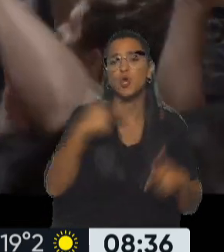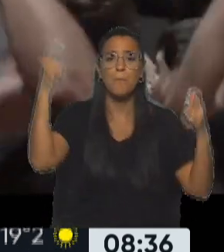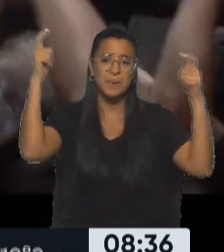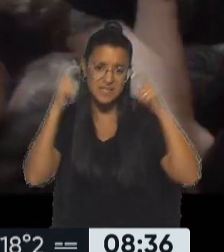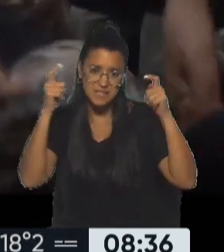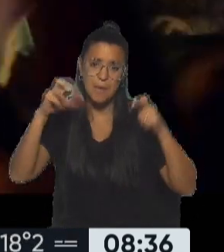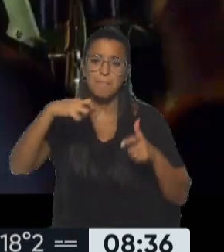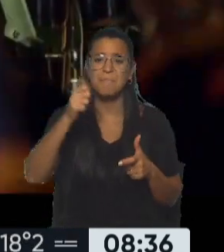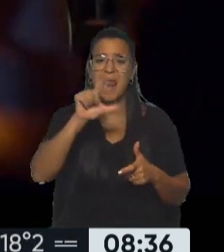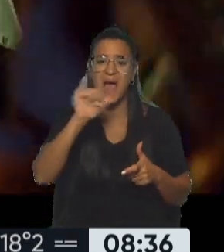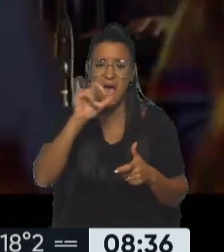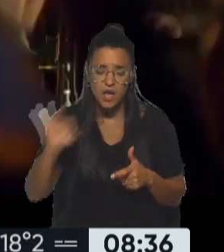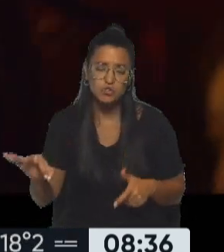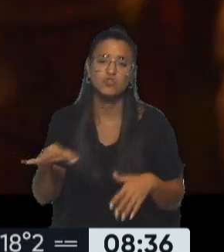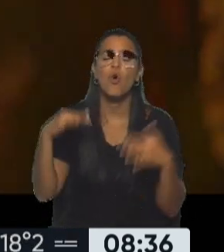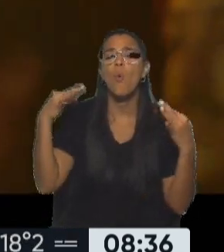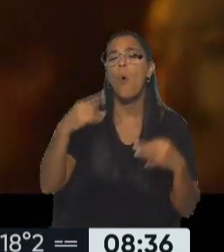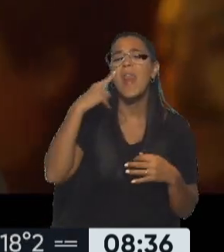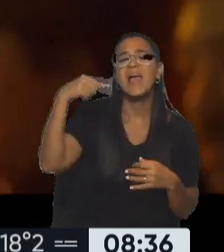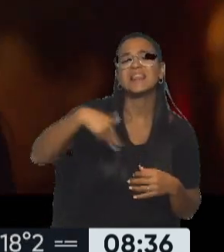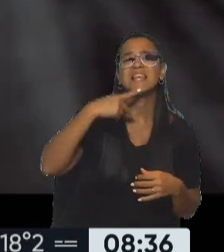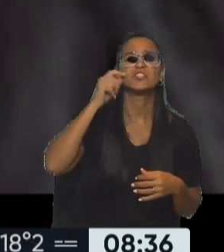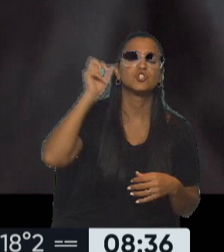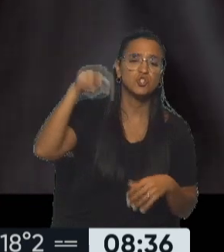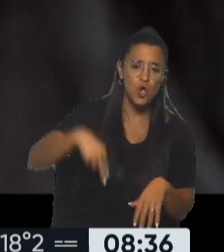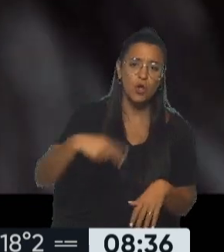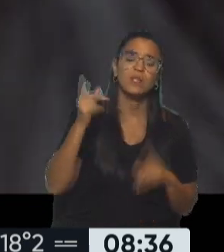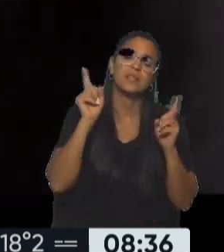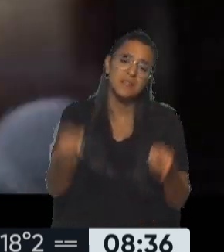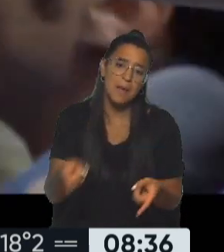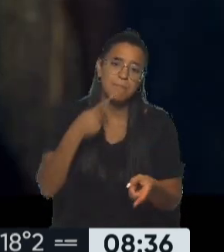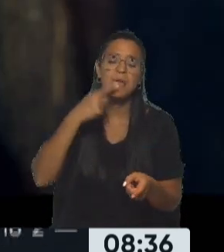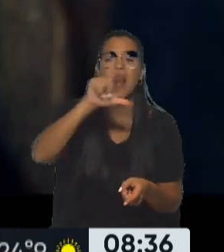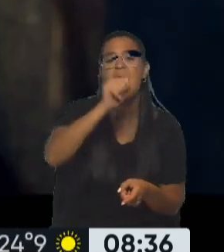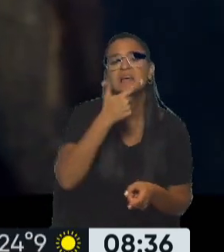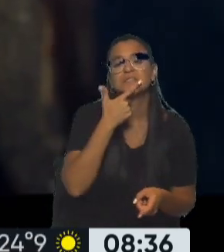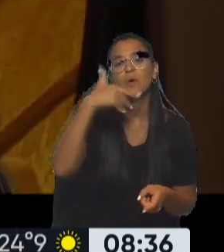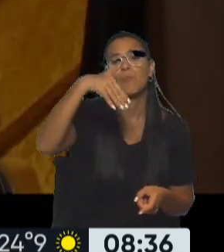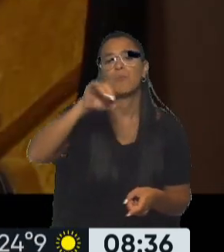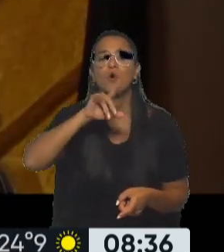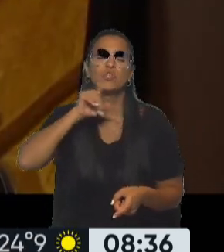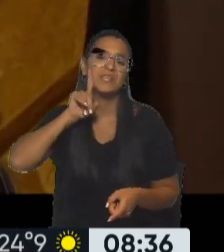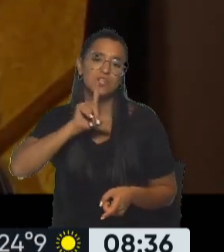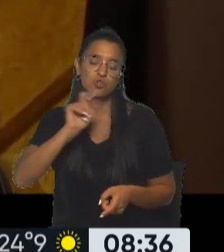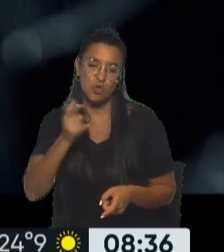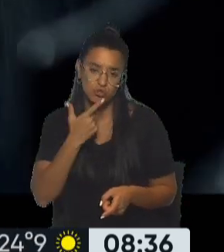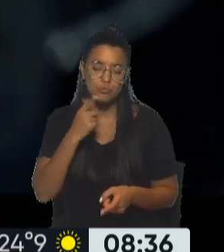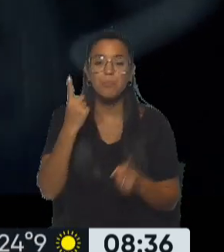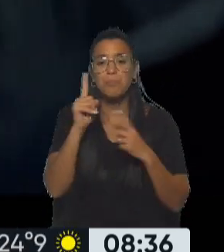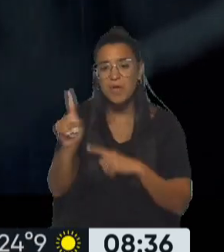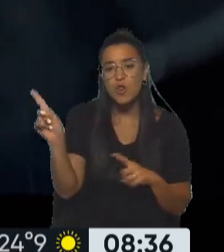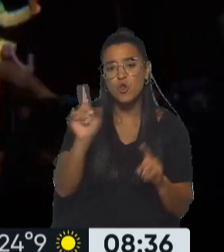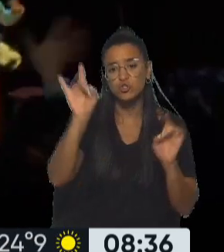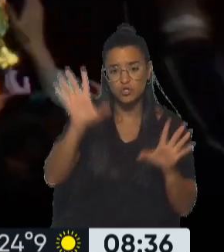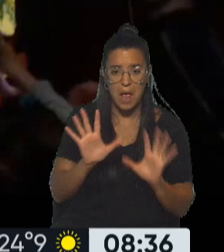Federico Palazzo, Las Buenas Intenciones de Ana García Blaya y Las Motitos de Inés María Barrio Nuevo. Pero no